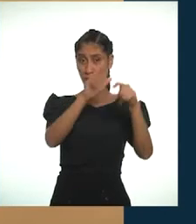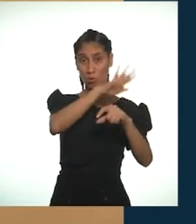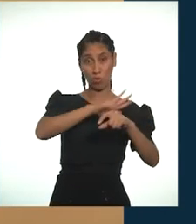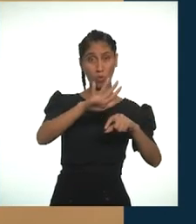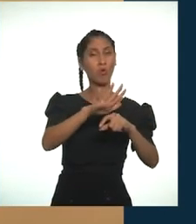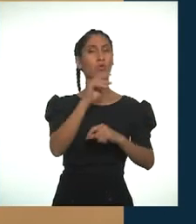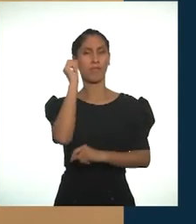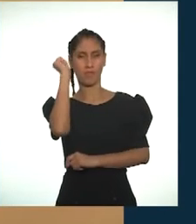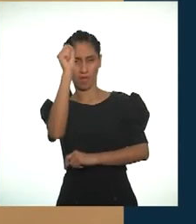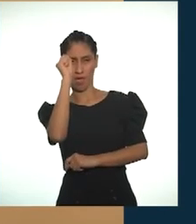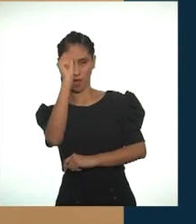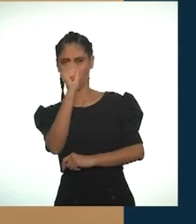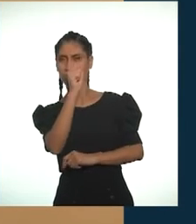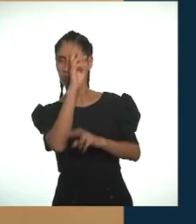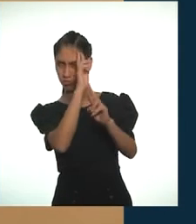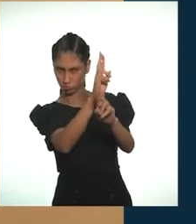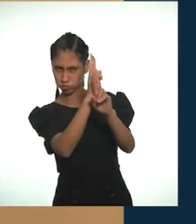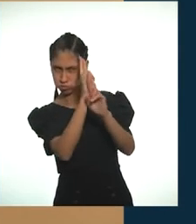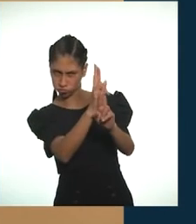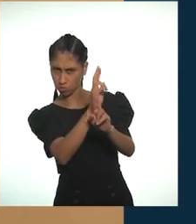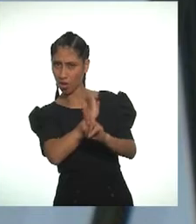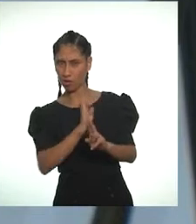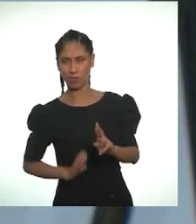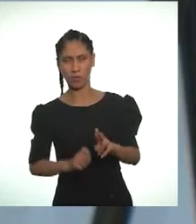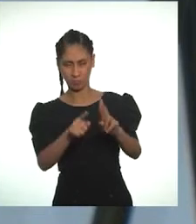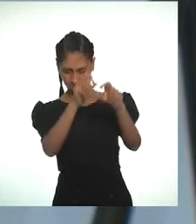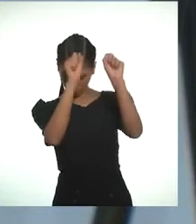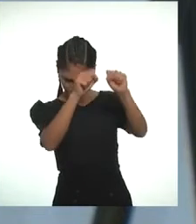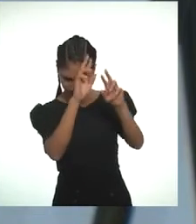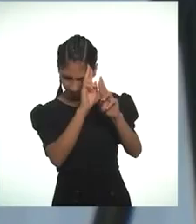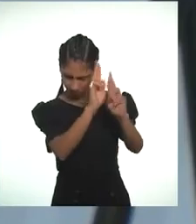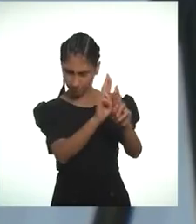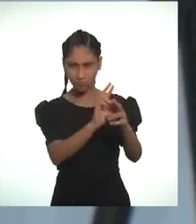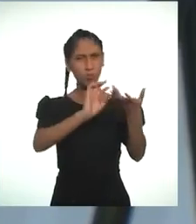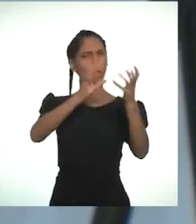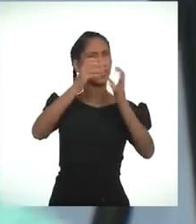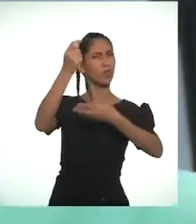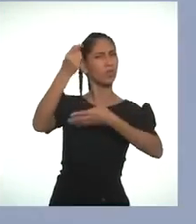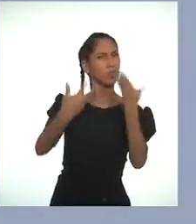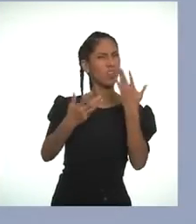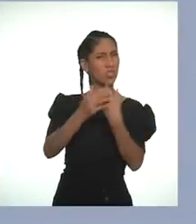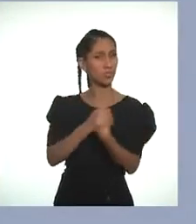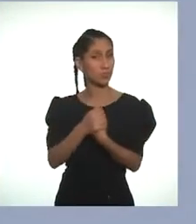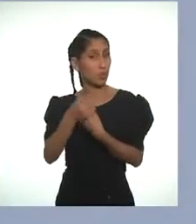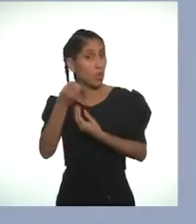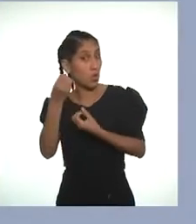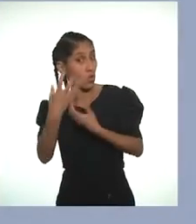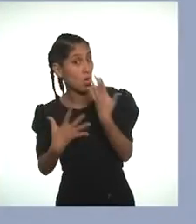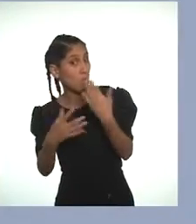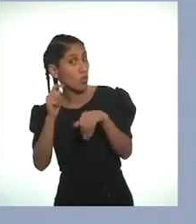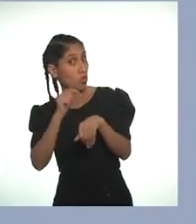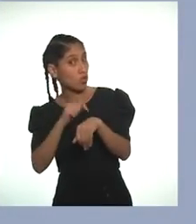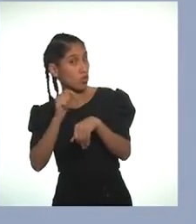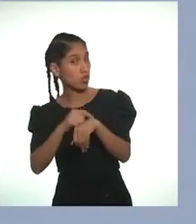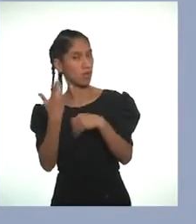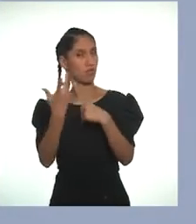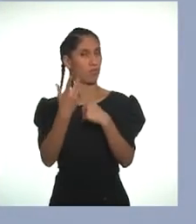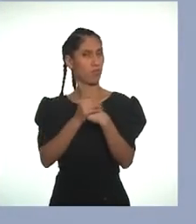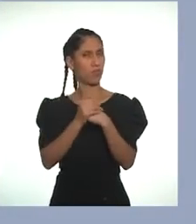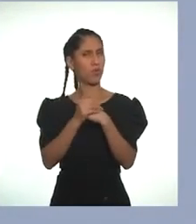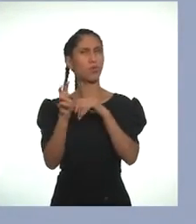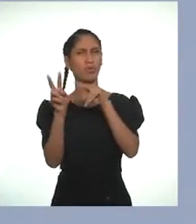y derechos reconocidos por el Estado. ¿Cuáles fueron los cambios? ¿Cuánto tiempo se demoró el Estado